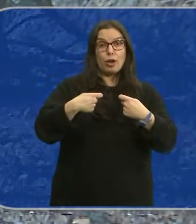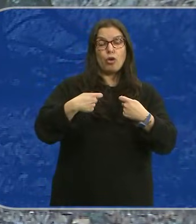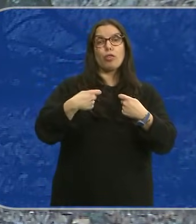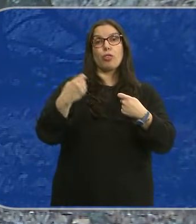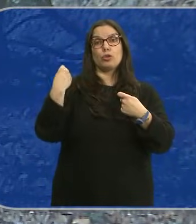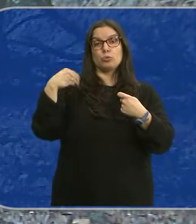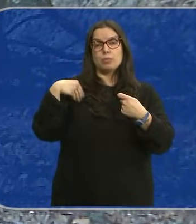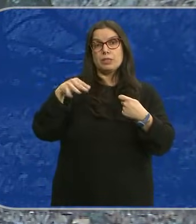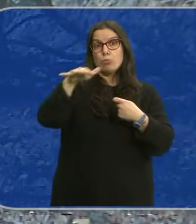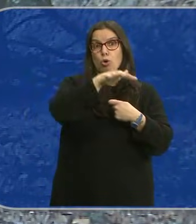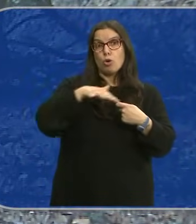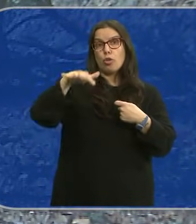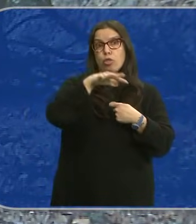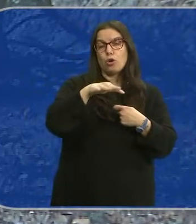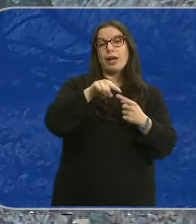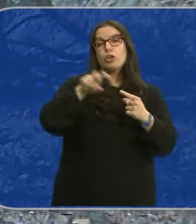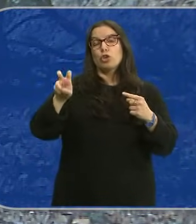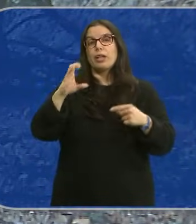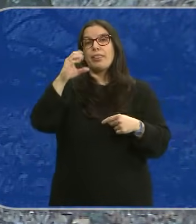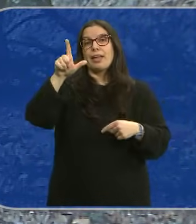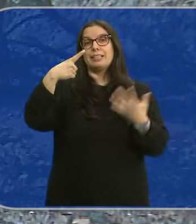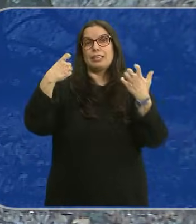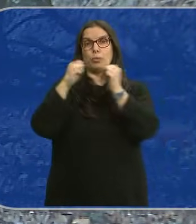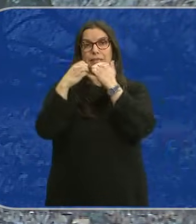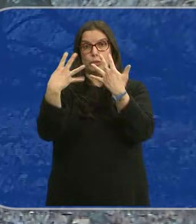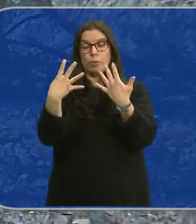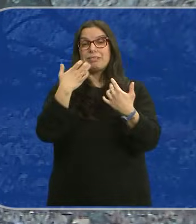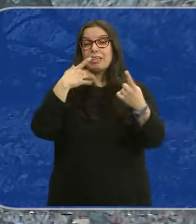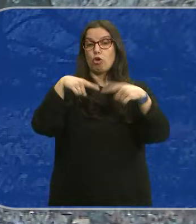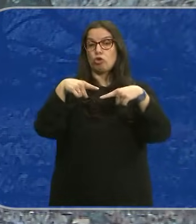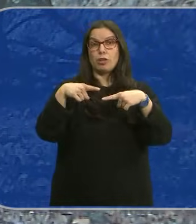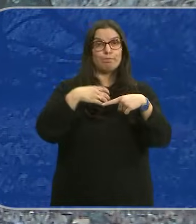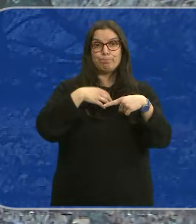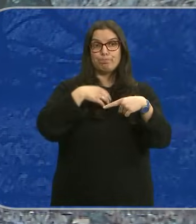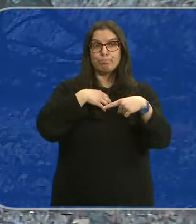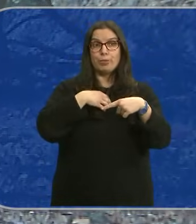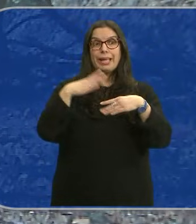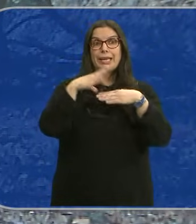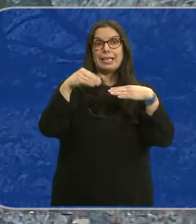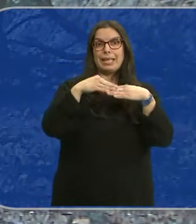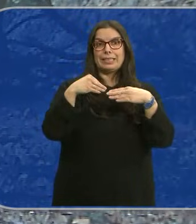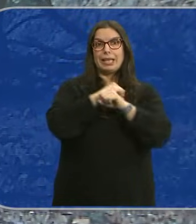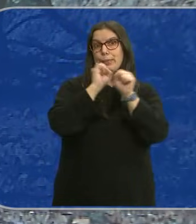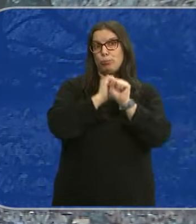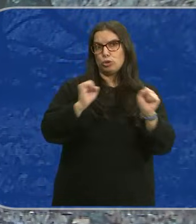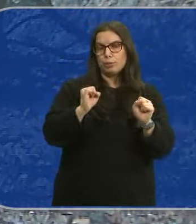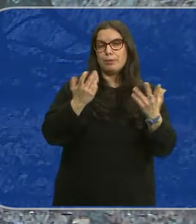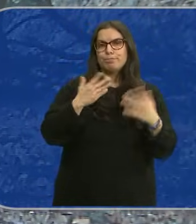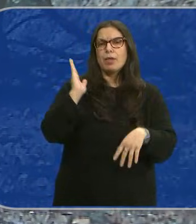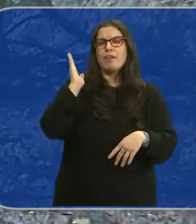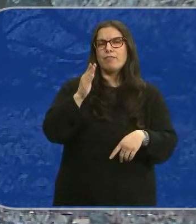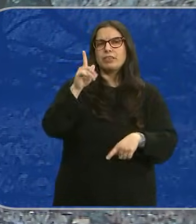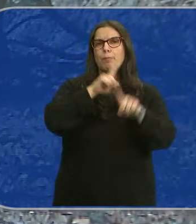situados al pie de esta carretera y de la CL 629. Si no circulan vehículos, no hay clientes. Los problemas